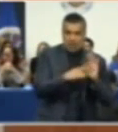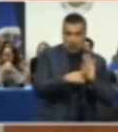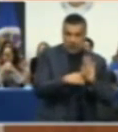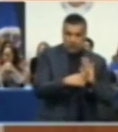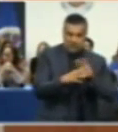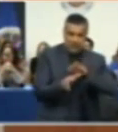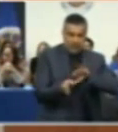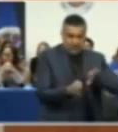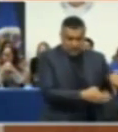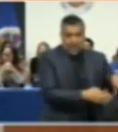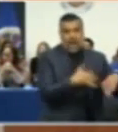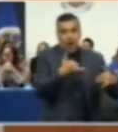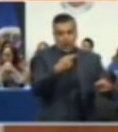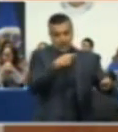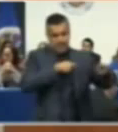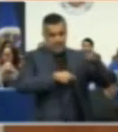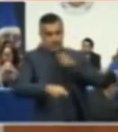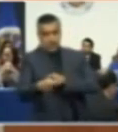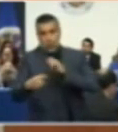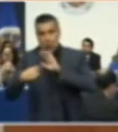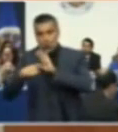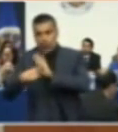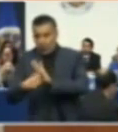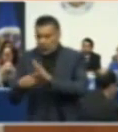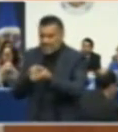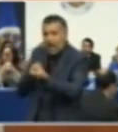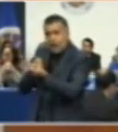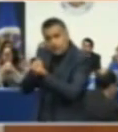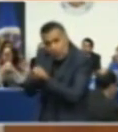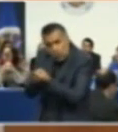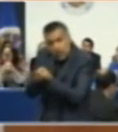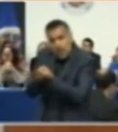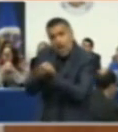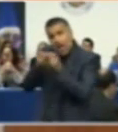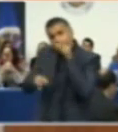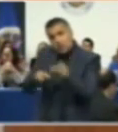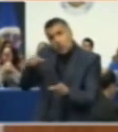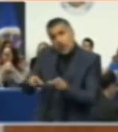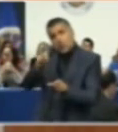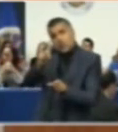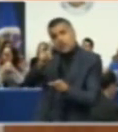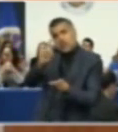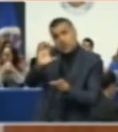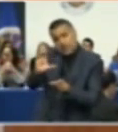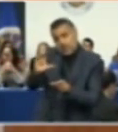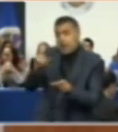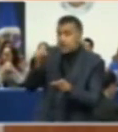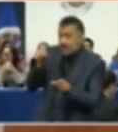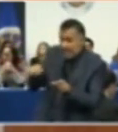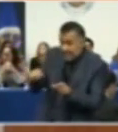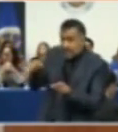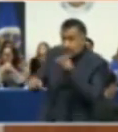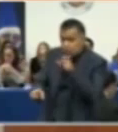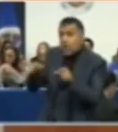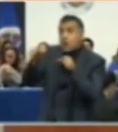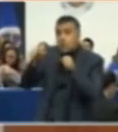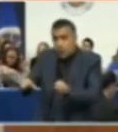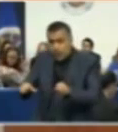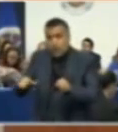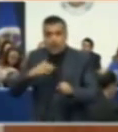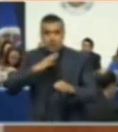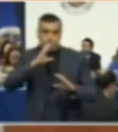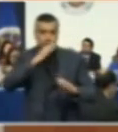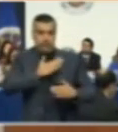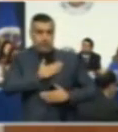para llegar a un modelo en que se apoya a la persona con discapacidad para que en efecto esa persona pueda comunicar